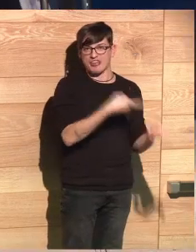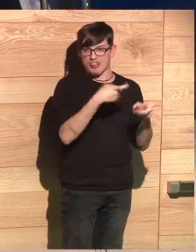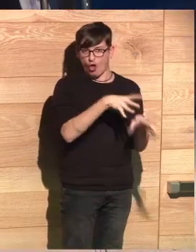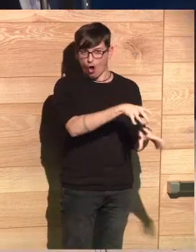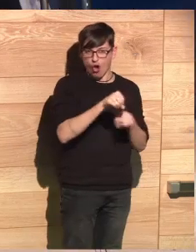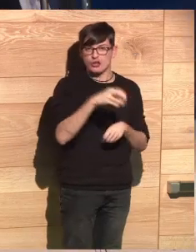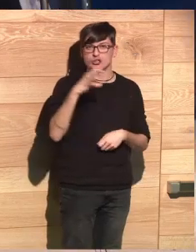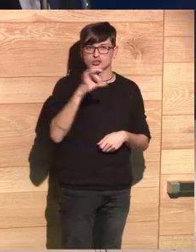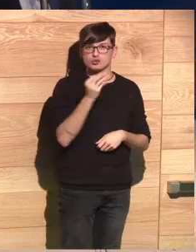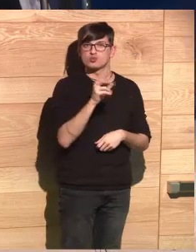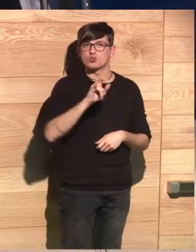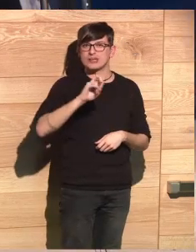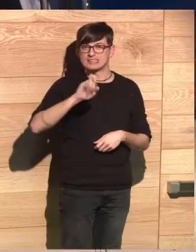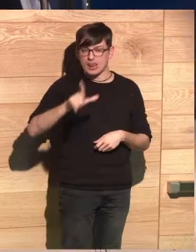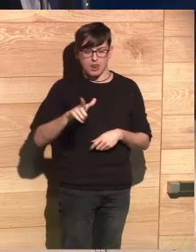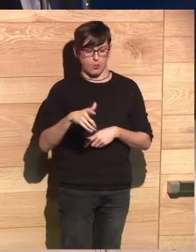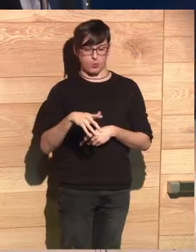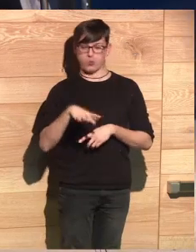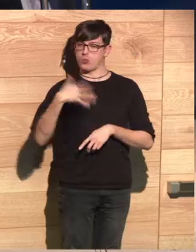Me has hecho una pregunta muy difícil.